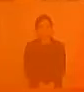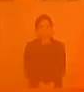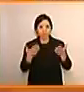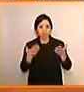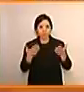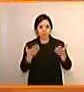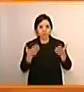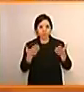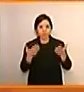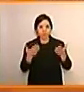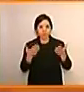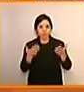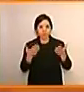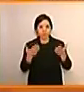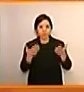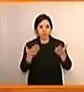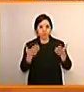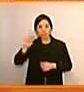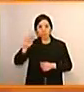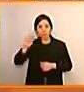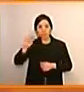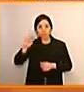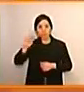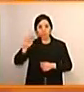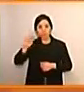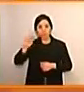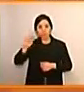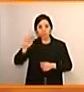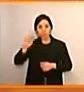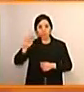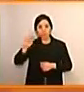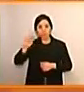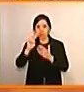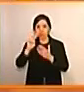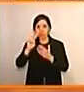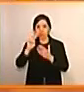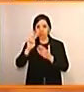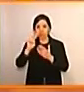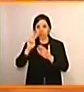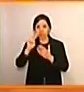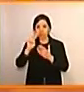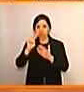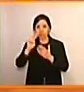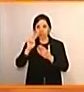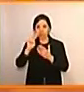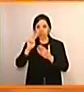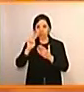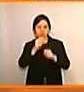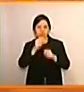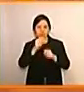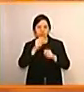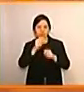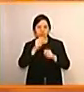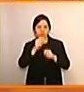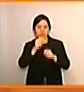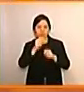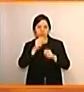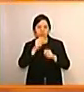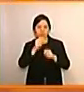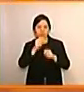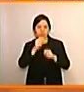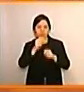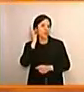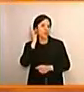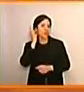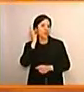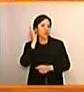Bienvenidos jugadores, qué alegría saludarlos hoy viernes 21 de agosto del 2020, ya son las 3 en punto de la tarde y me encuentro con la grata compañía de